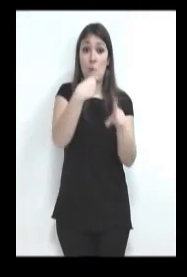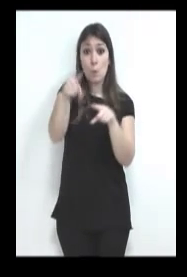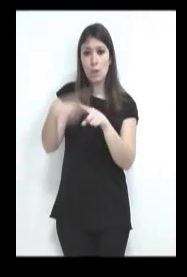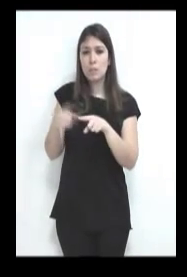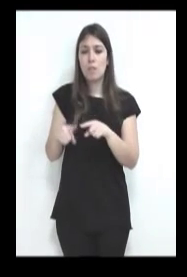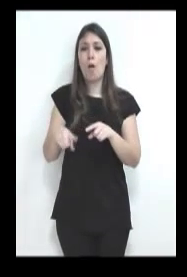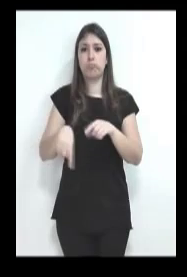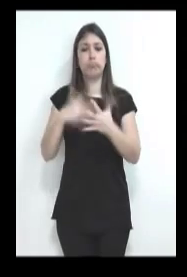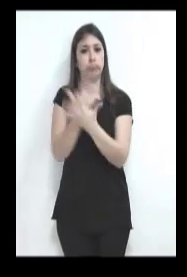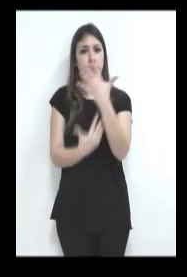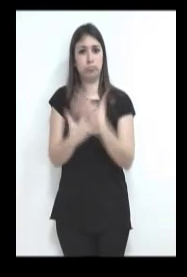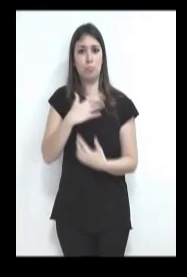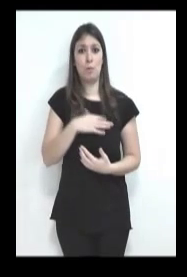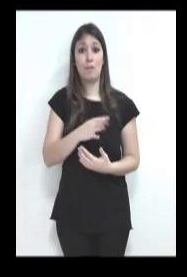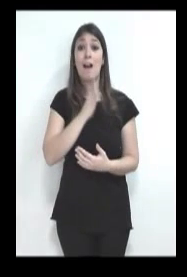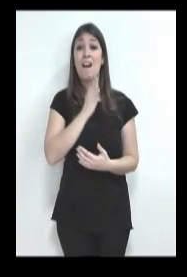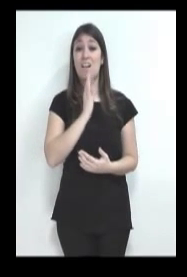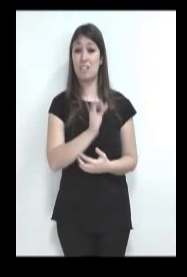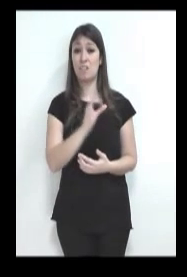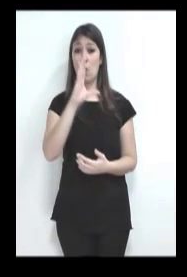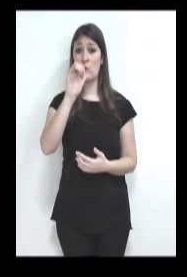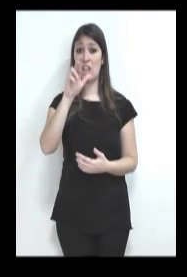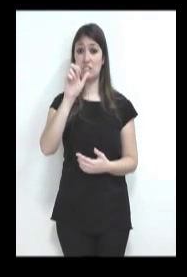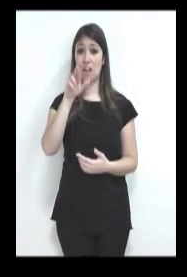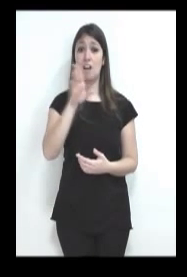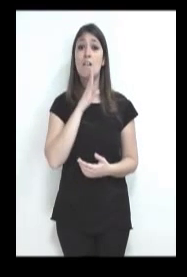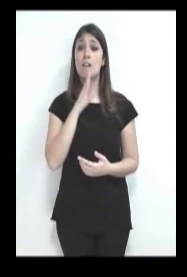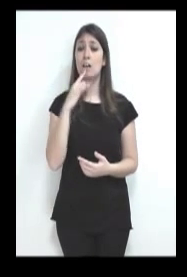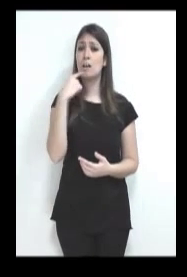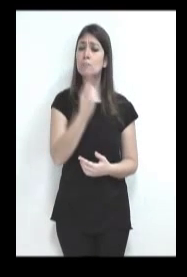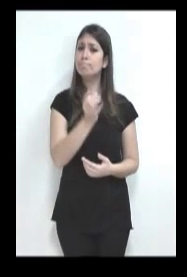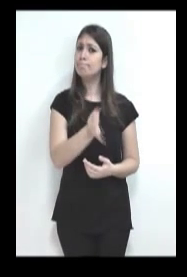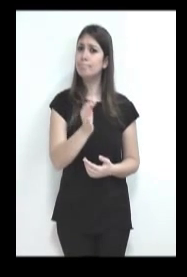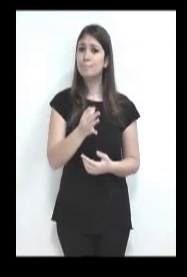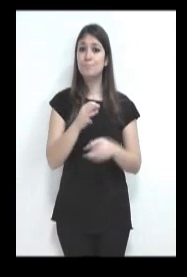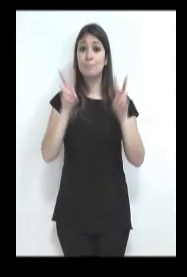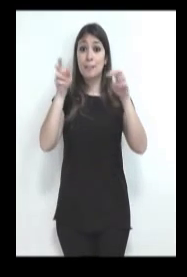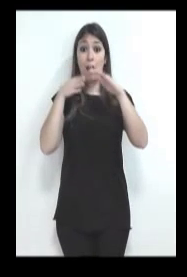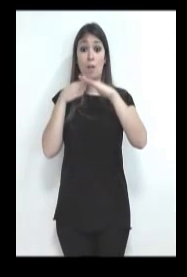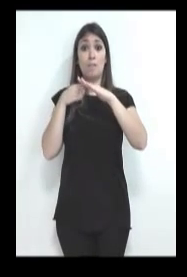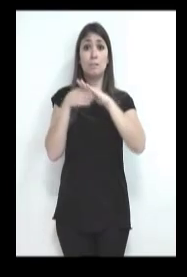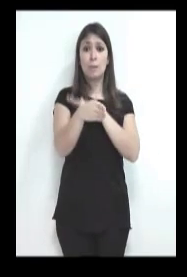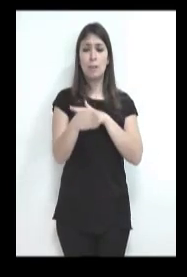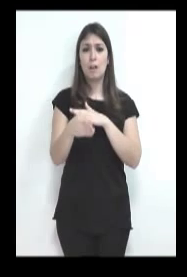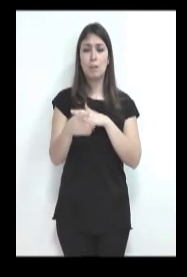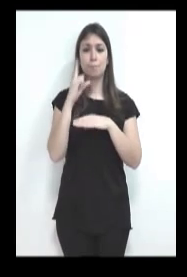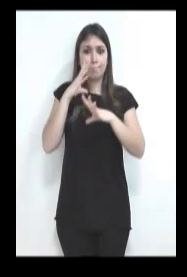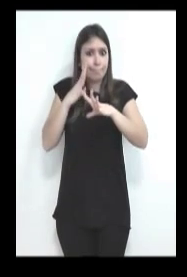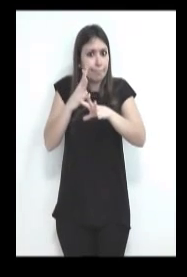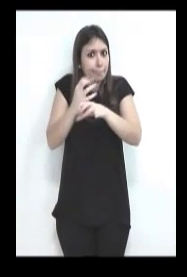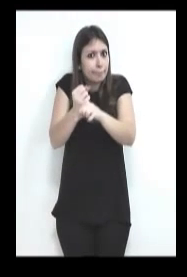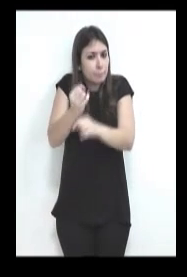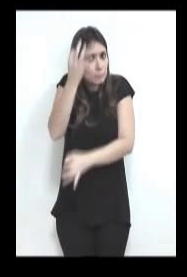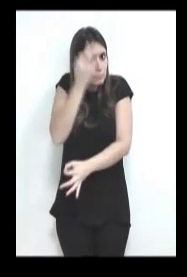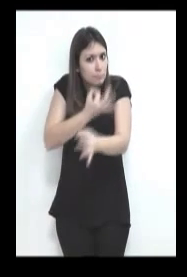Y como César señalaba, a veces cuando hablamos de accesibilidad nos focalizamos